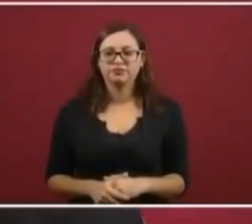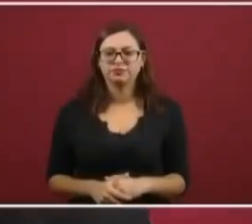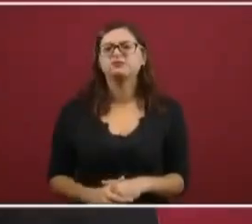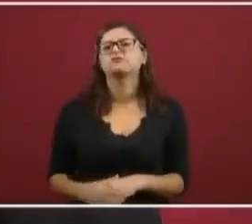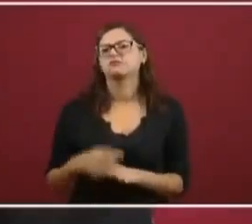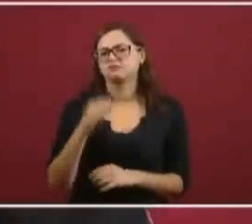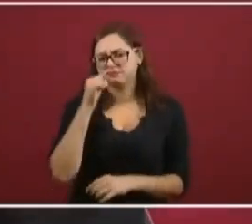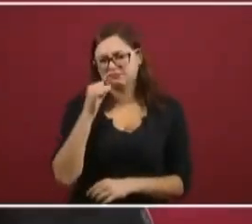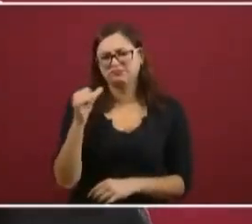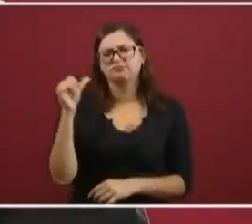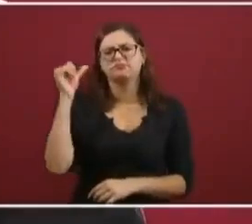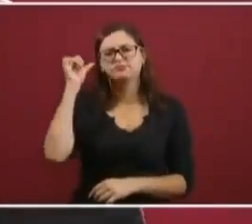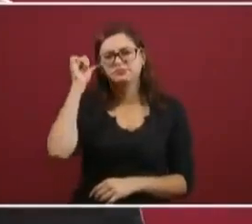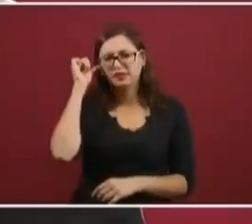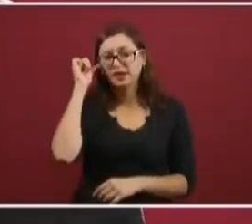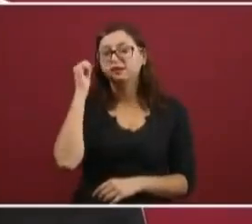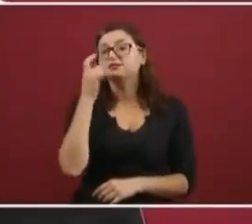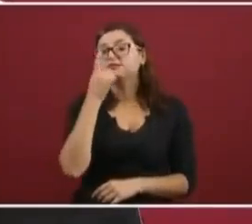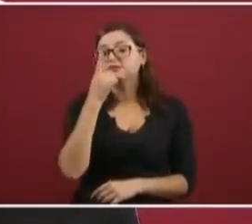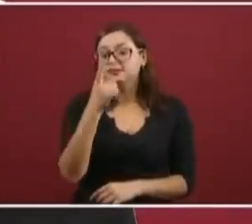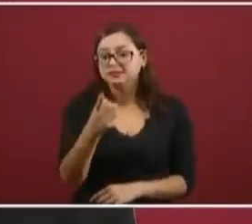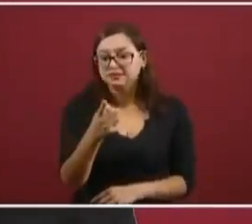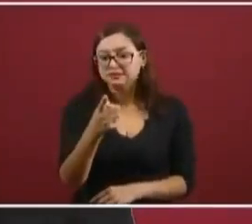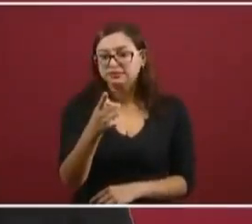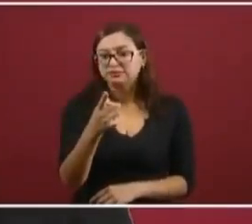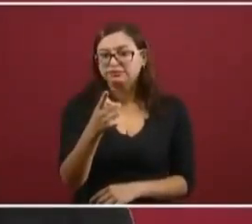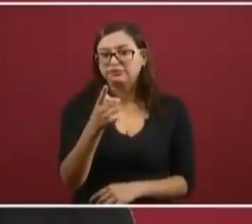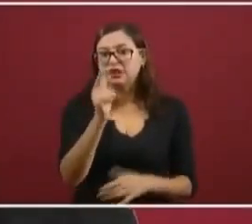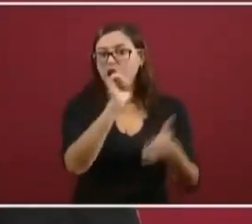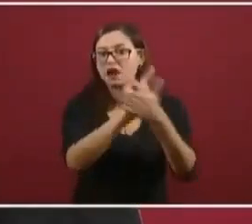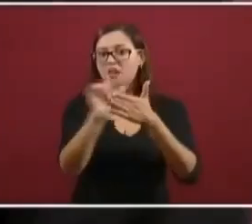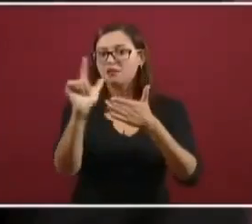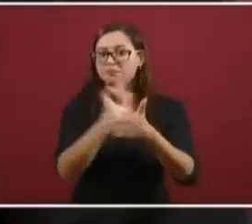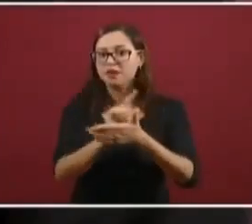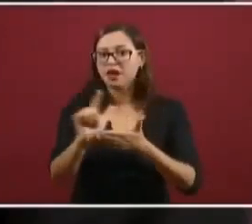lo dije de arriba para